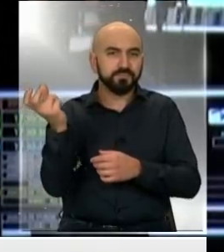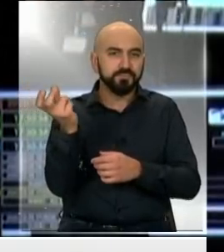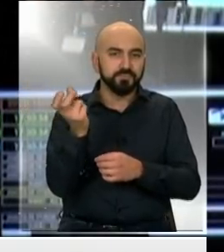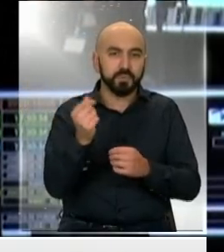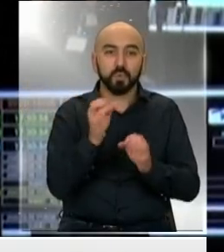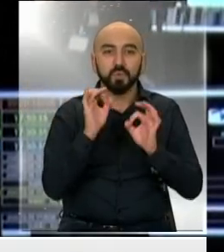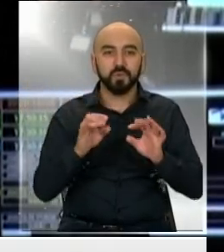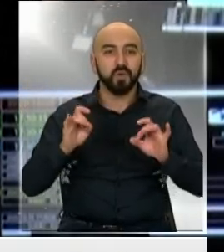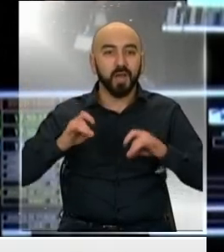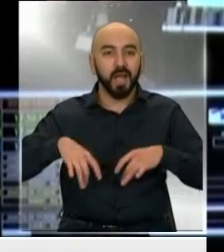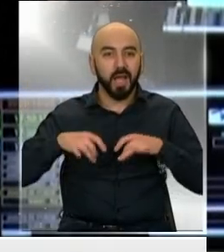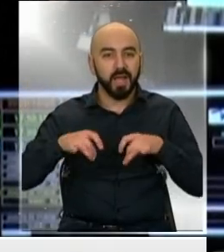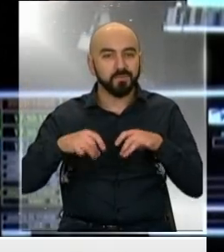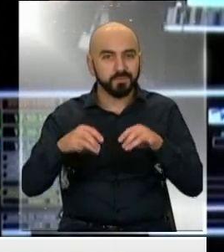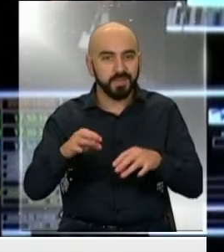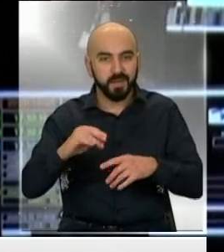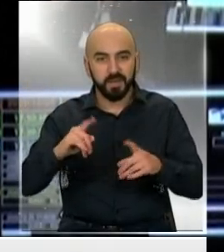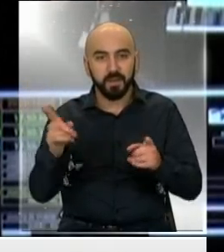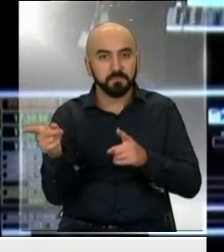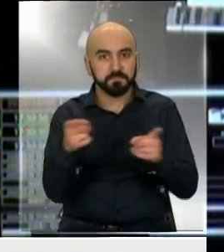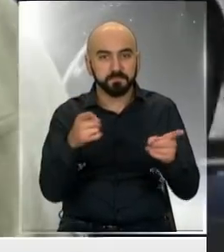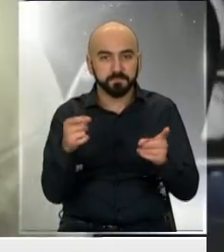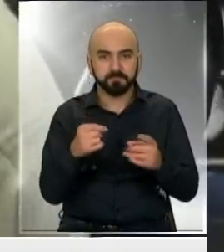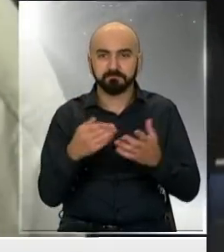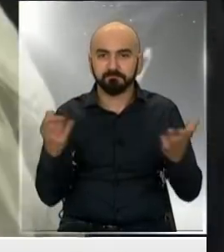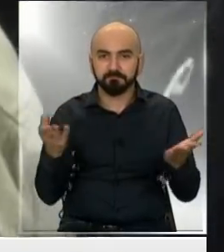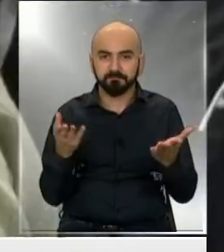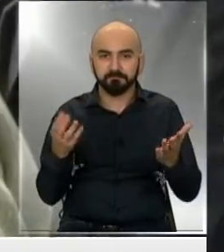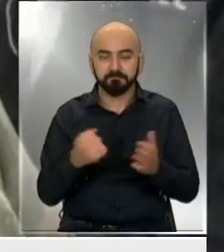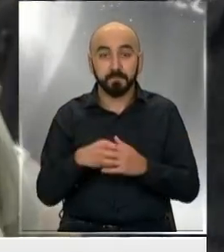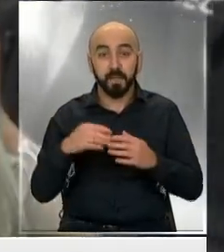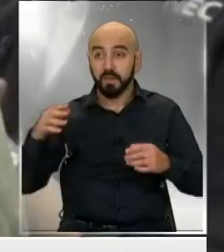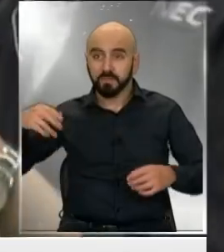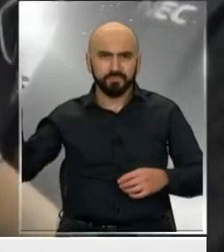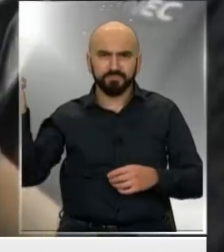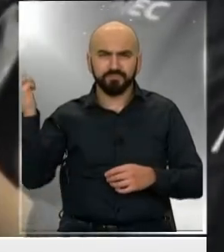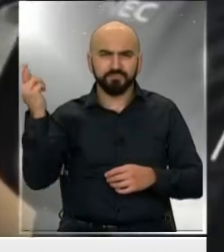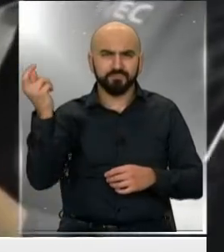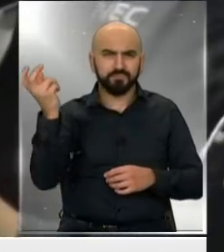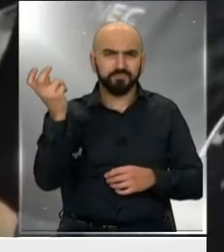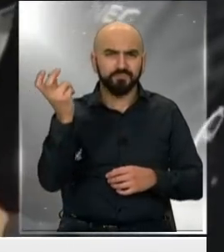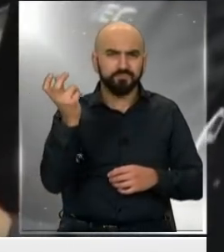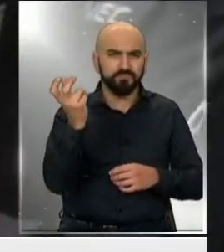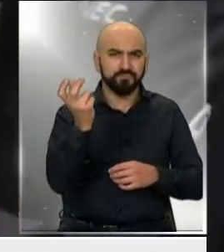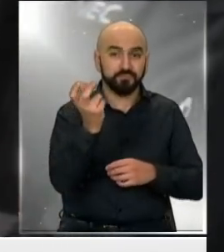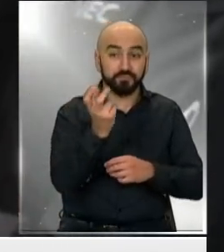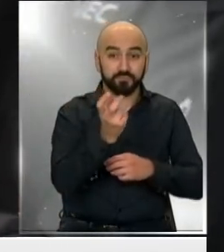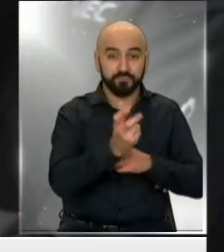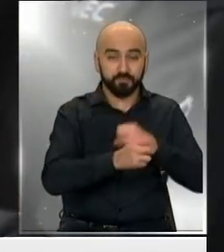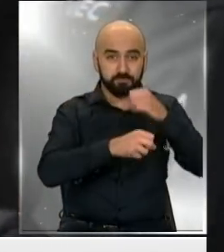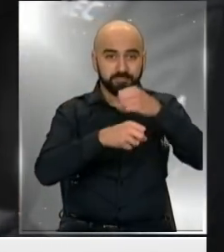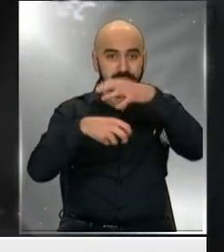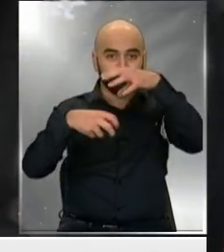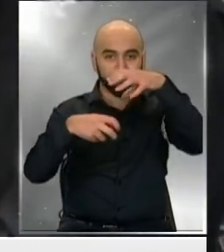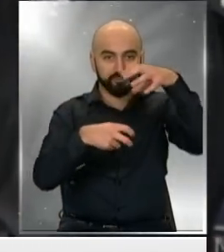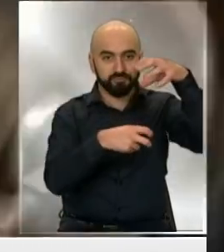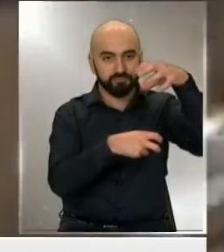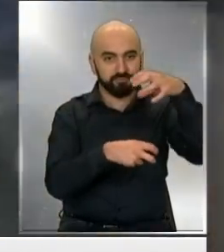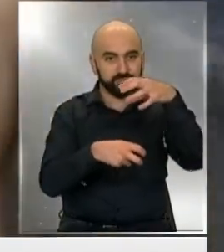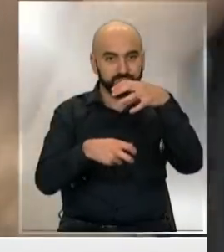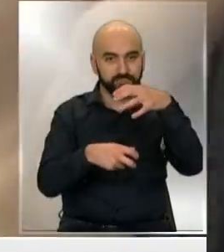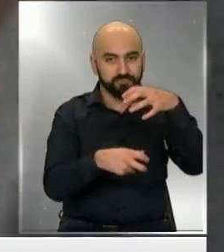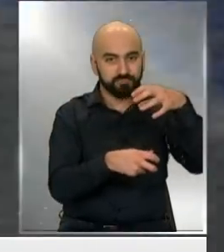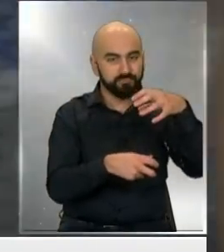australiana de Cobbi Peiri. Desplegó su paracaídas para ralentizar, ¿verdad?, este descenso. Ahí vemos a